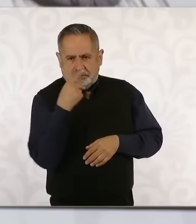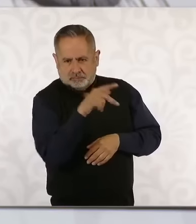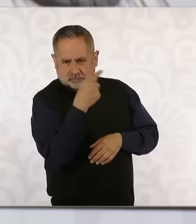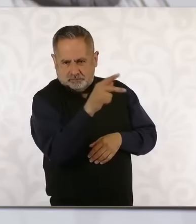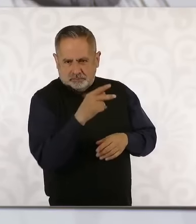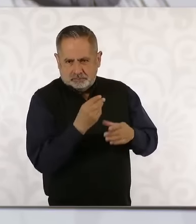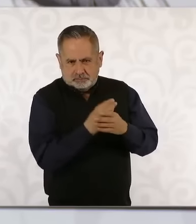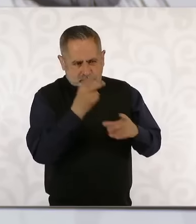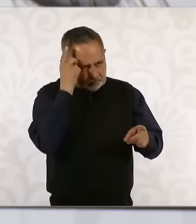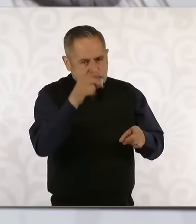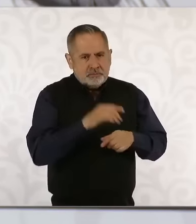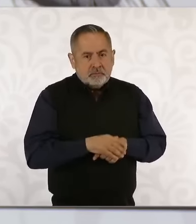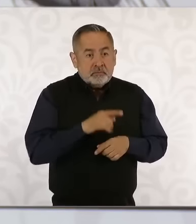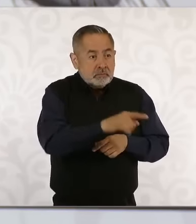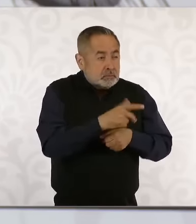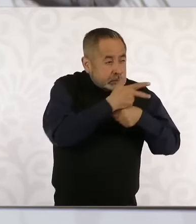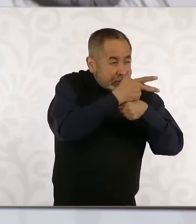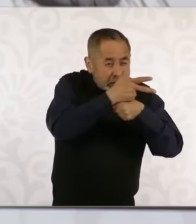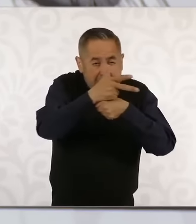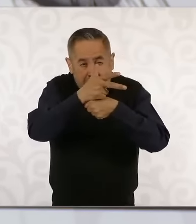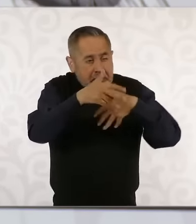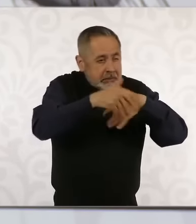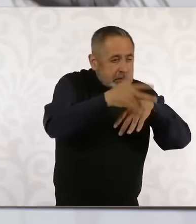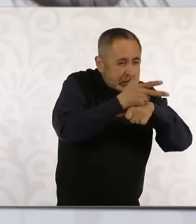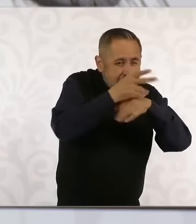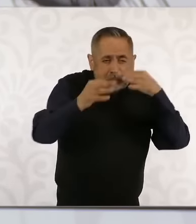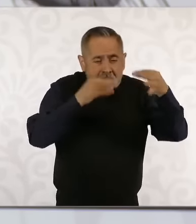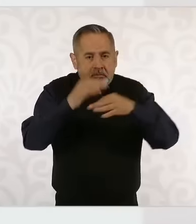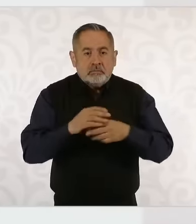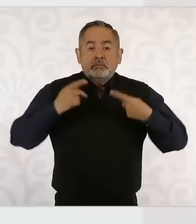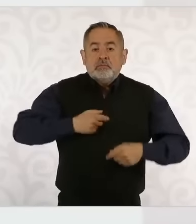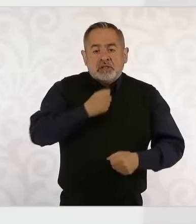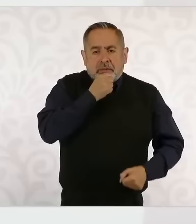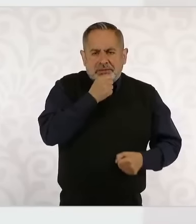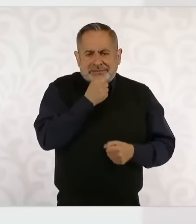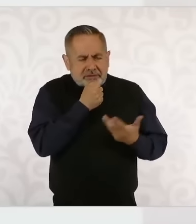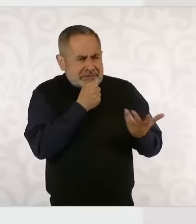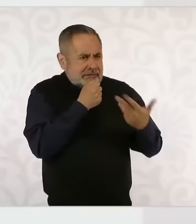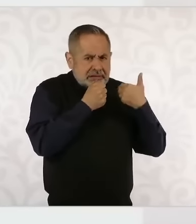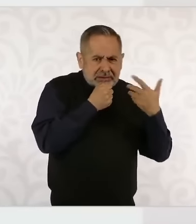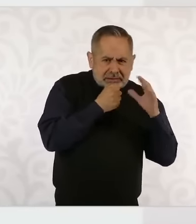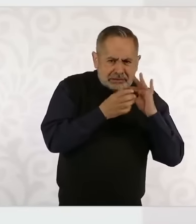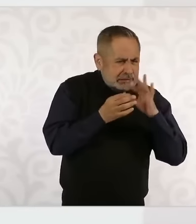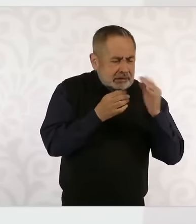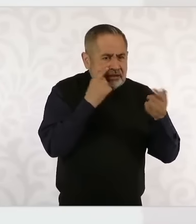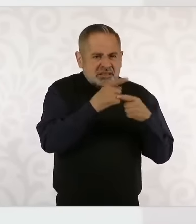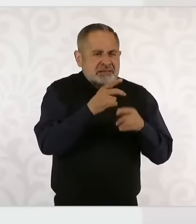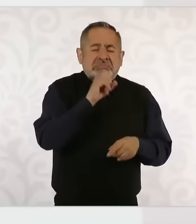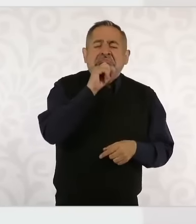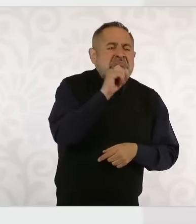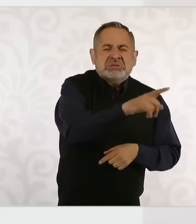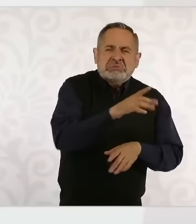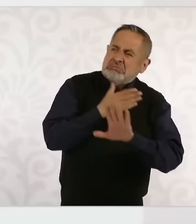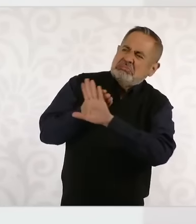pues estuvieron siguiendo toda la manifestación, y los conductores que estaban en la marcha afuera también